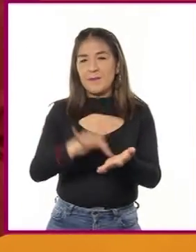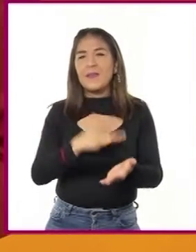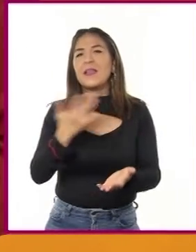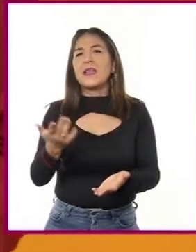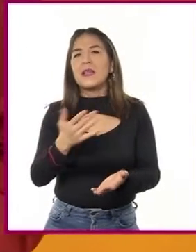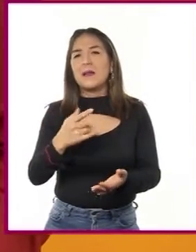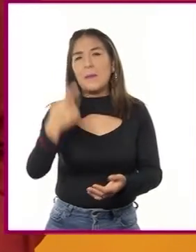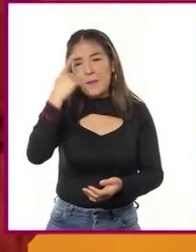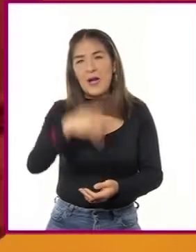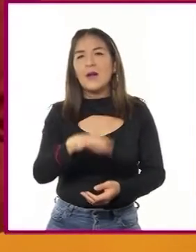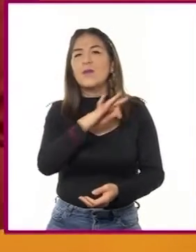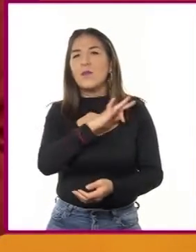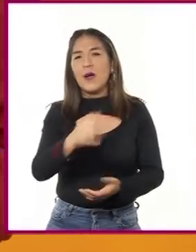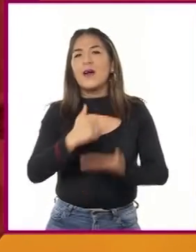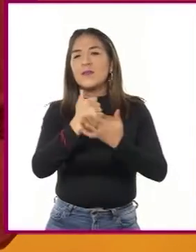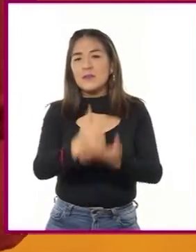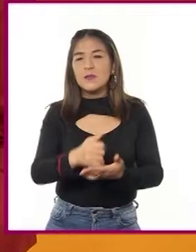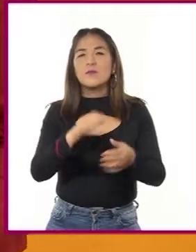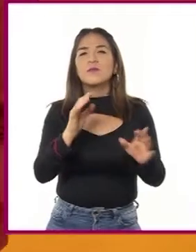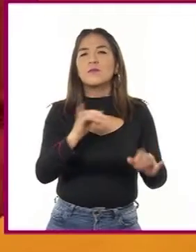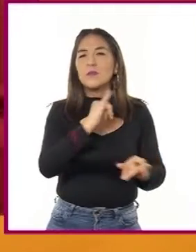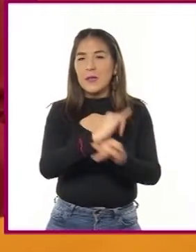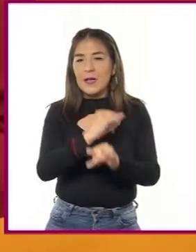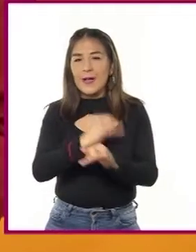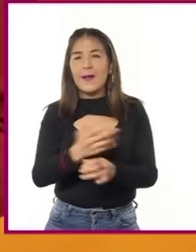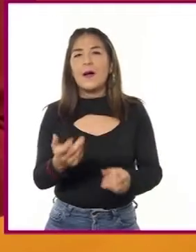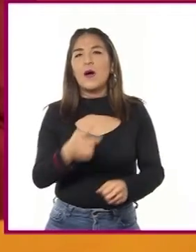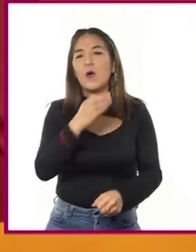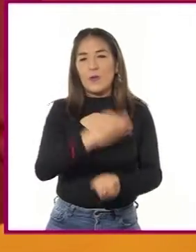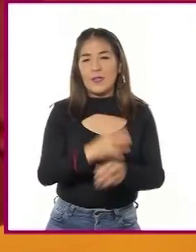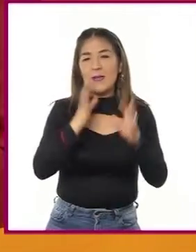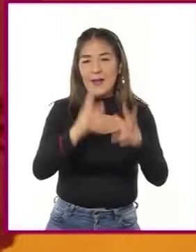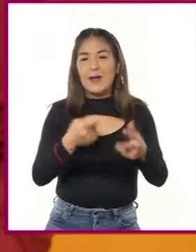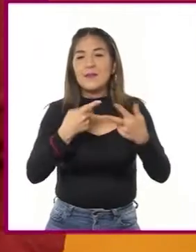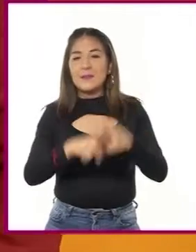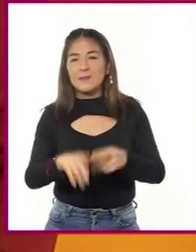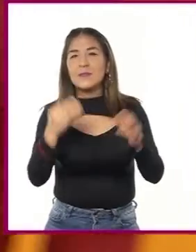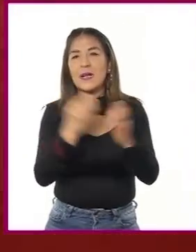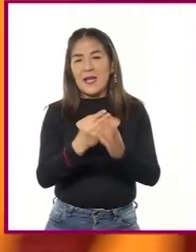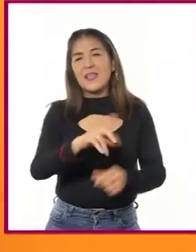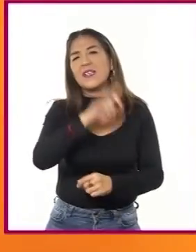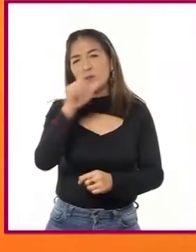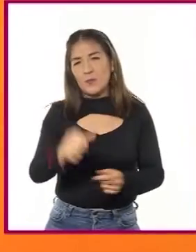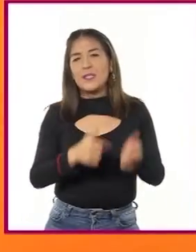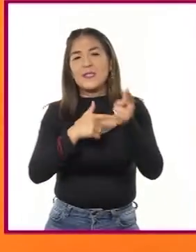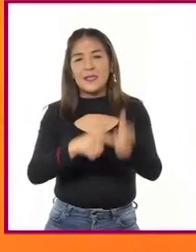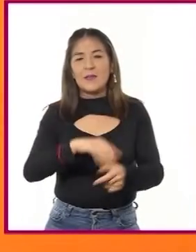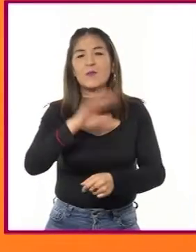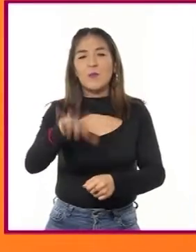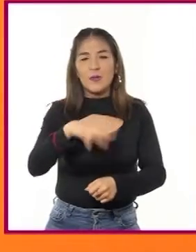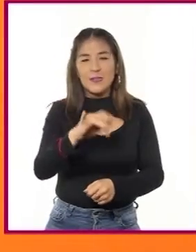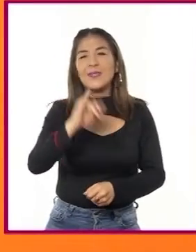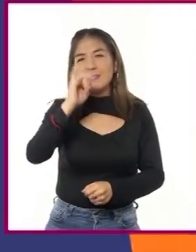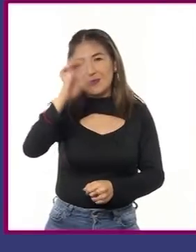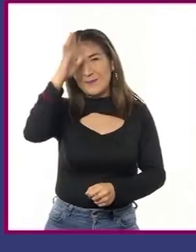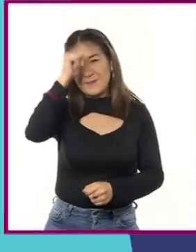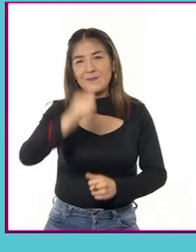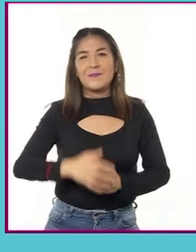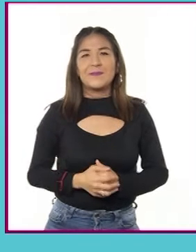acervos electrónicos, pero ¿qué te parece si damos inicio a la sesión y después seguimos buscando? De acuerdo,